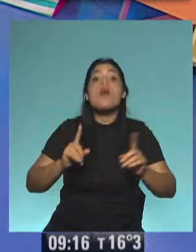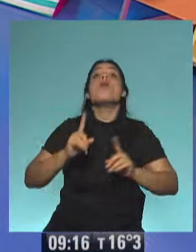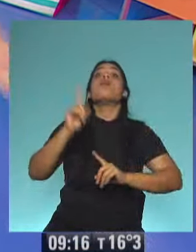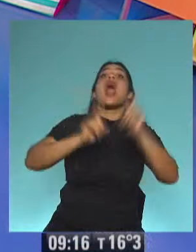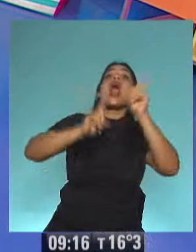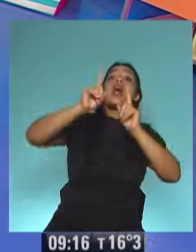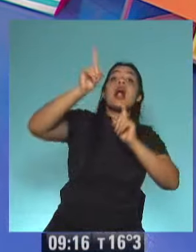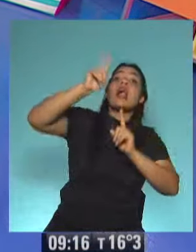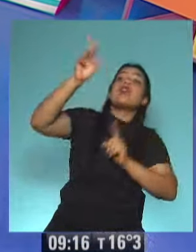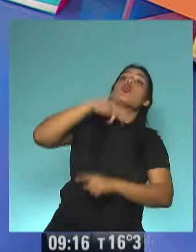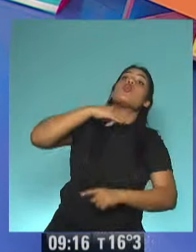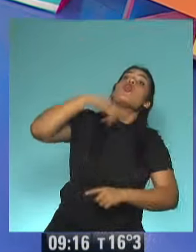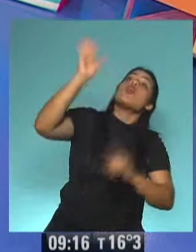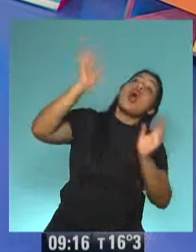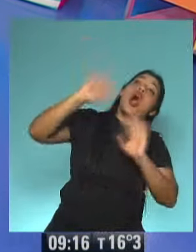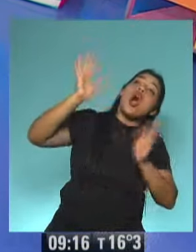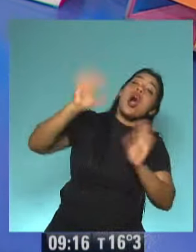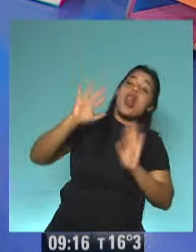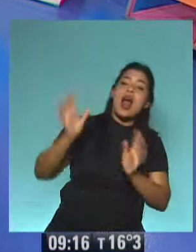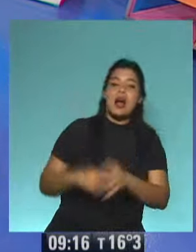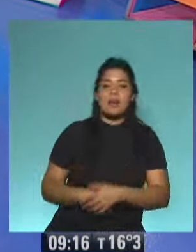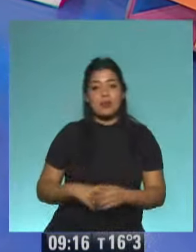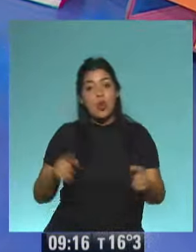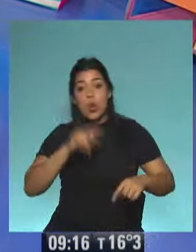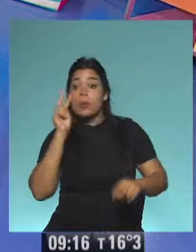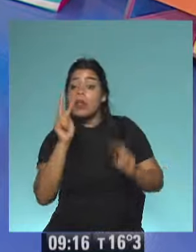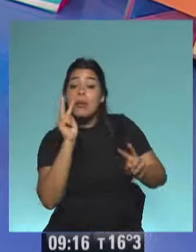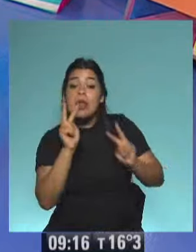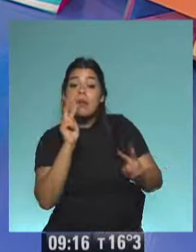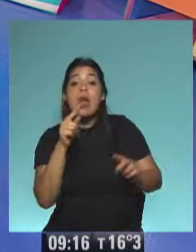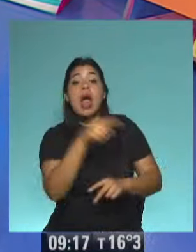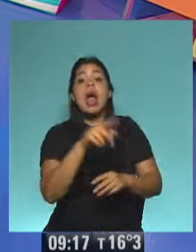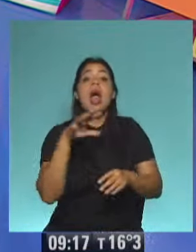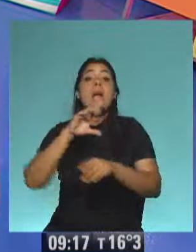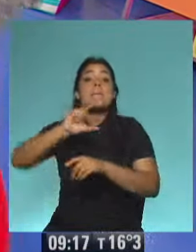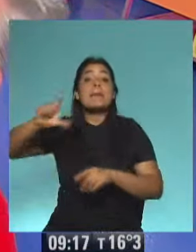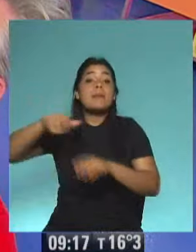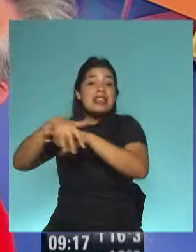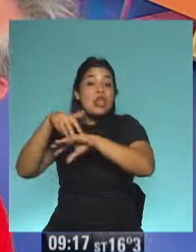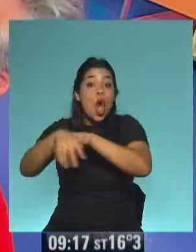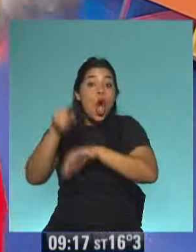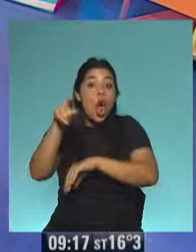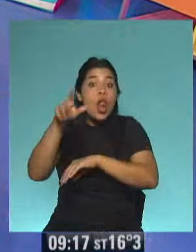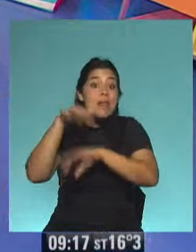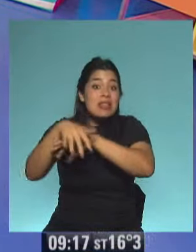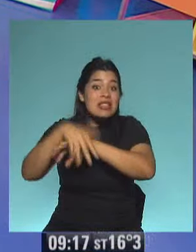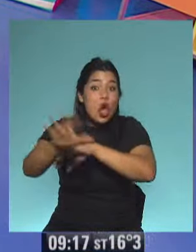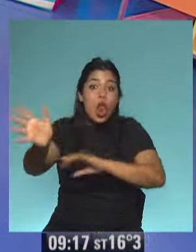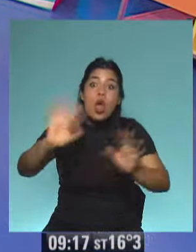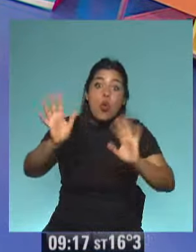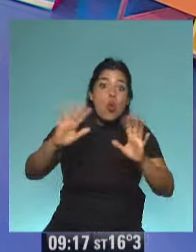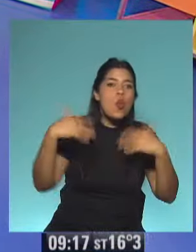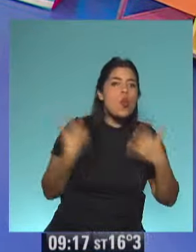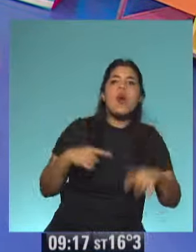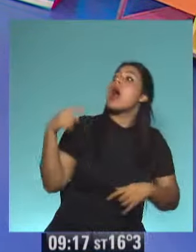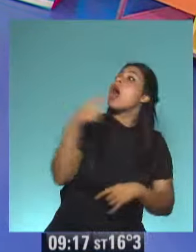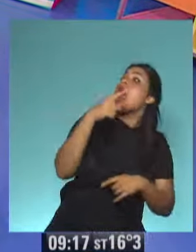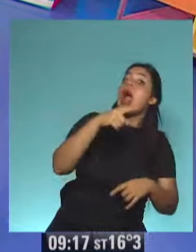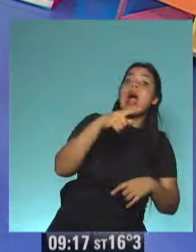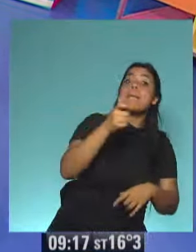de Jujuy! ¡Hola, Jujuy! ¡Mirá, Ernesto, te están saludando de Misiones! ¡Allá, hola, Misiones! ¡Mirá, Ernesto, te están saludando de